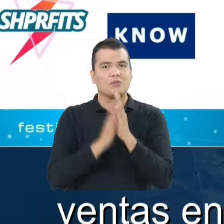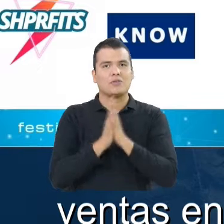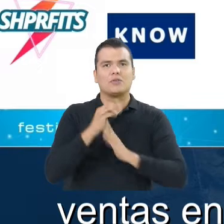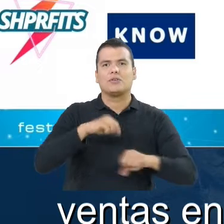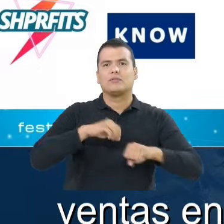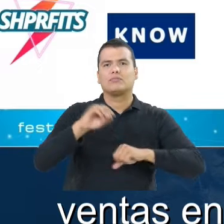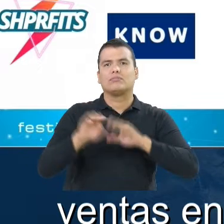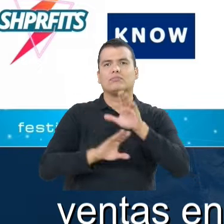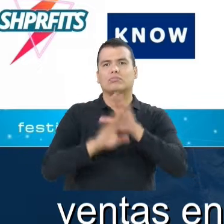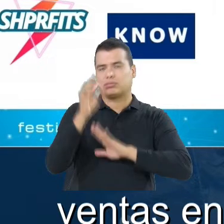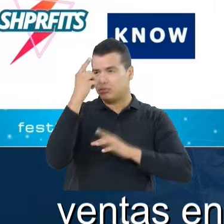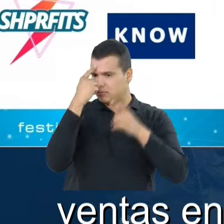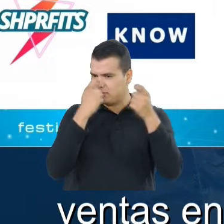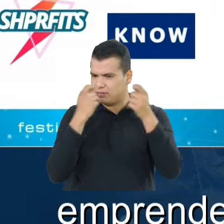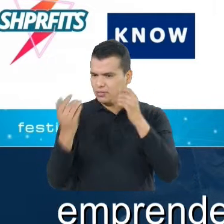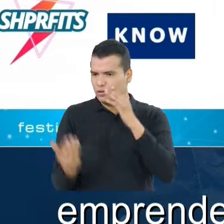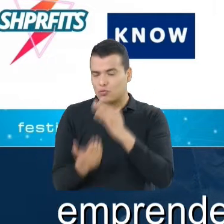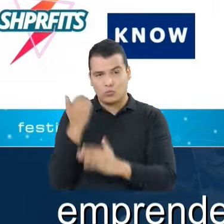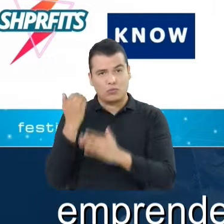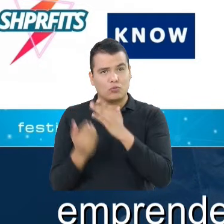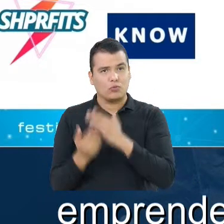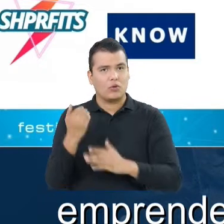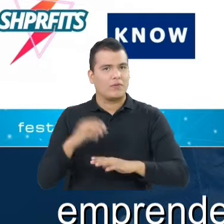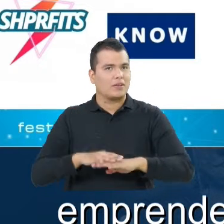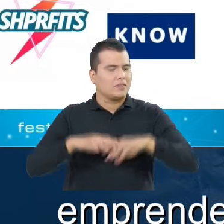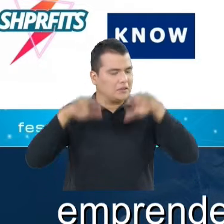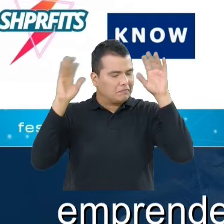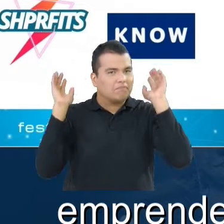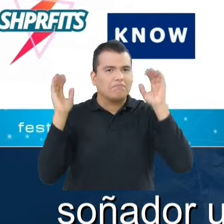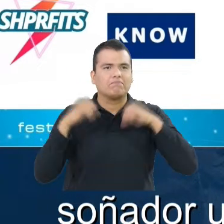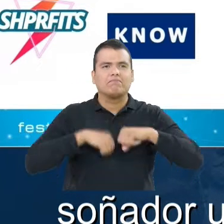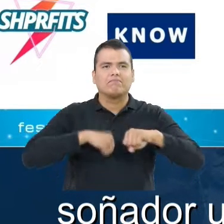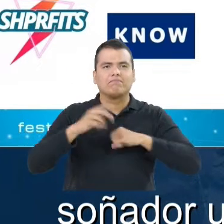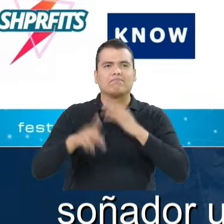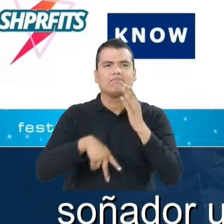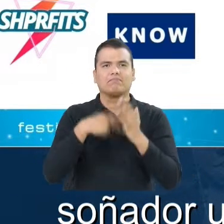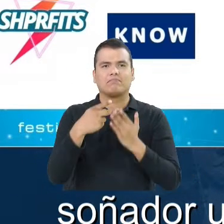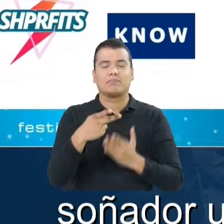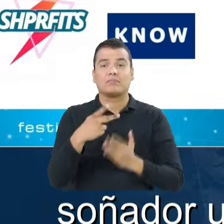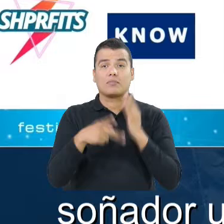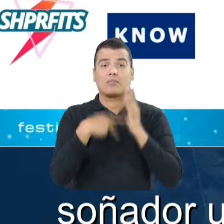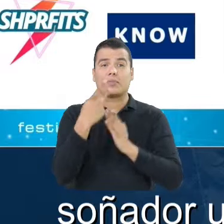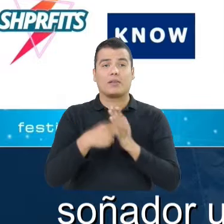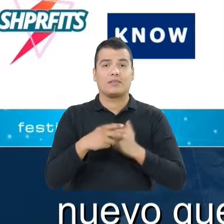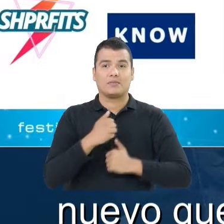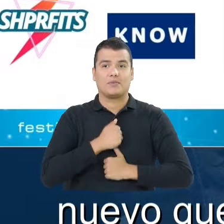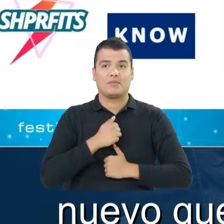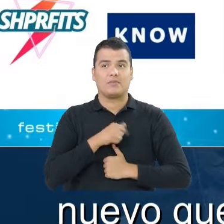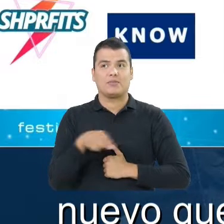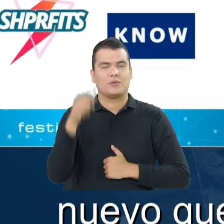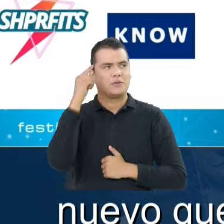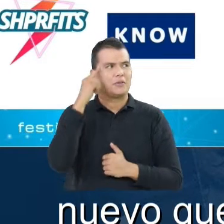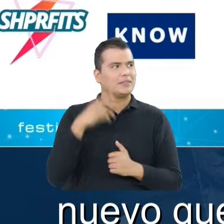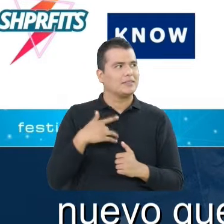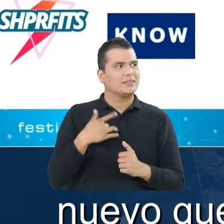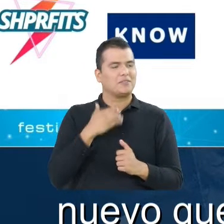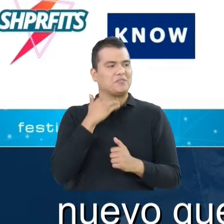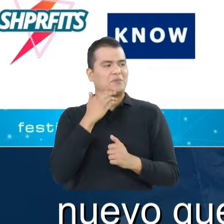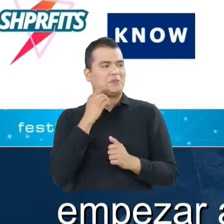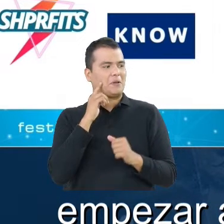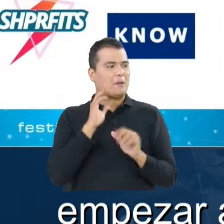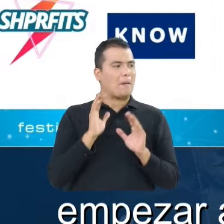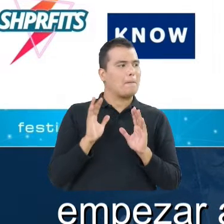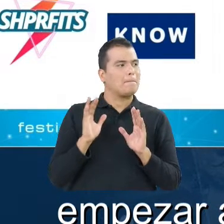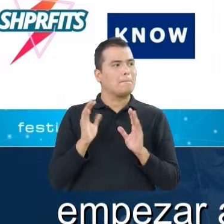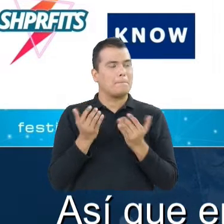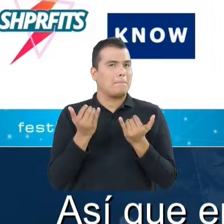que quiso hacer algo nuevo, quiso botarse al agua y empezar a hacer sus propios proyectos. Así que entiendo lo que ustedes pueden estar sintiendo, pensando en